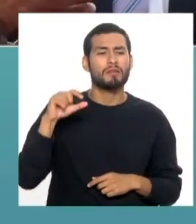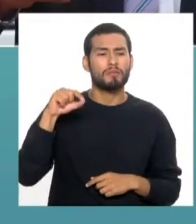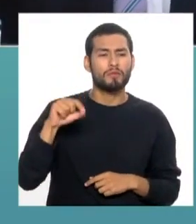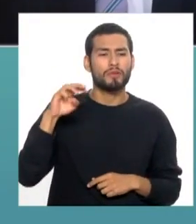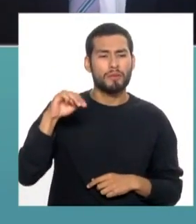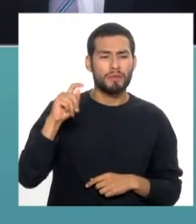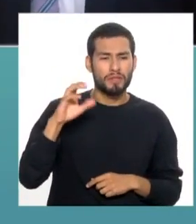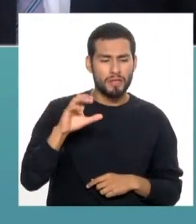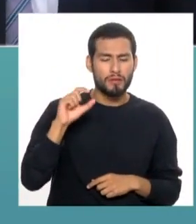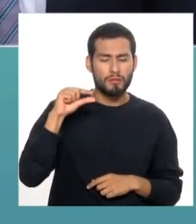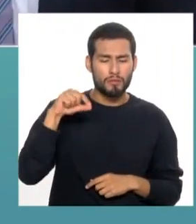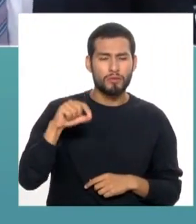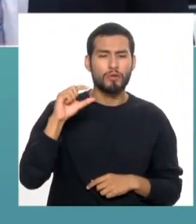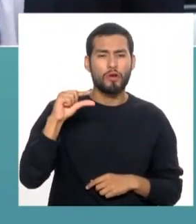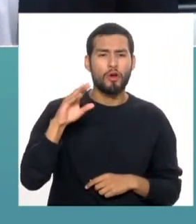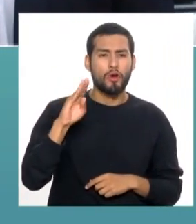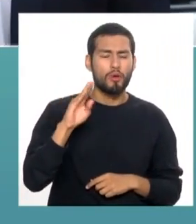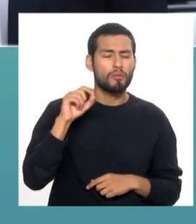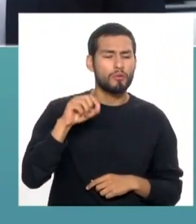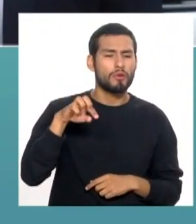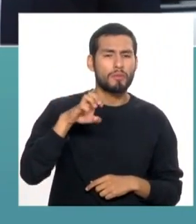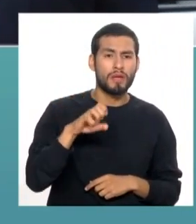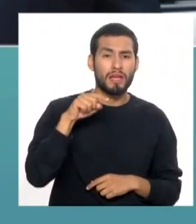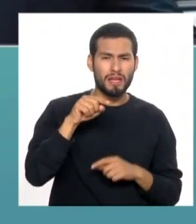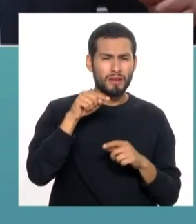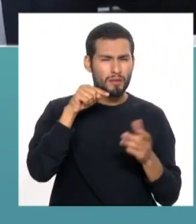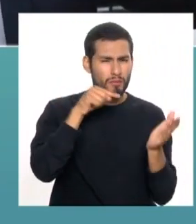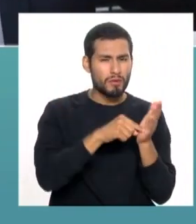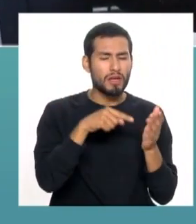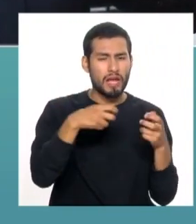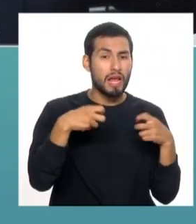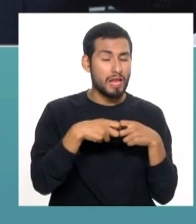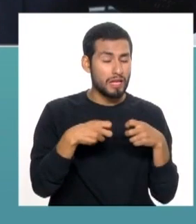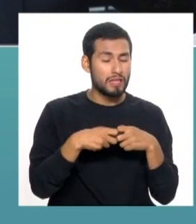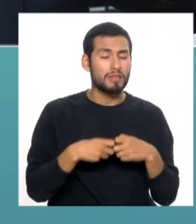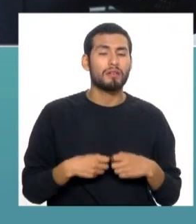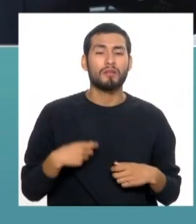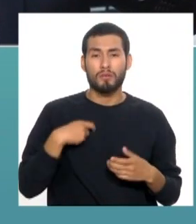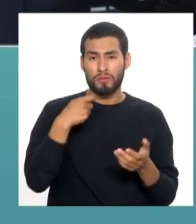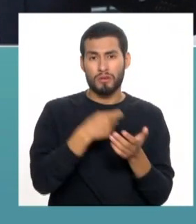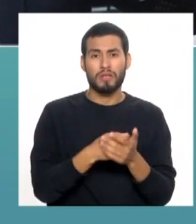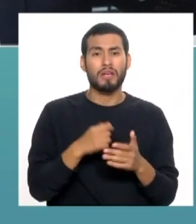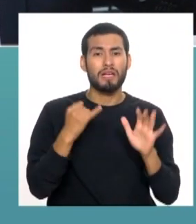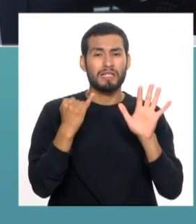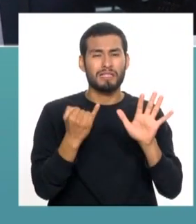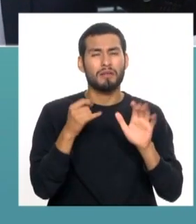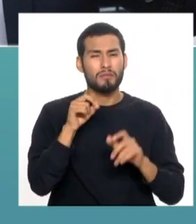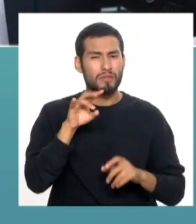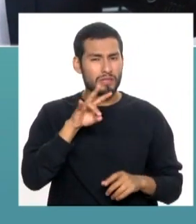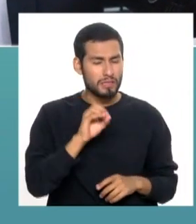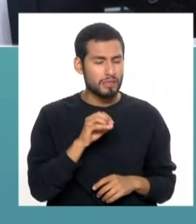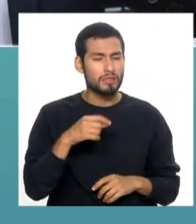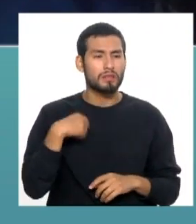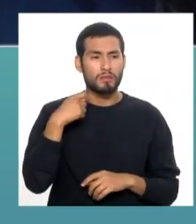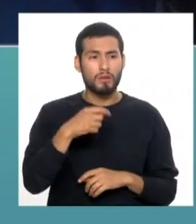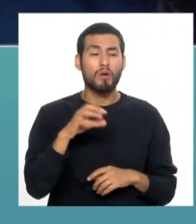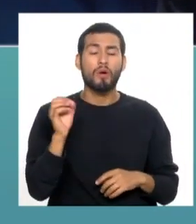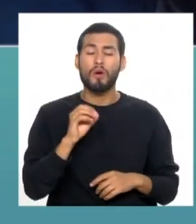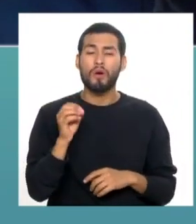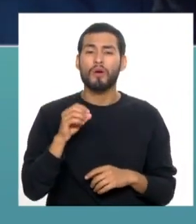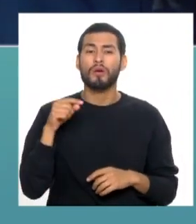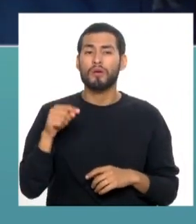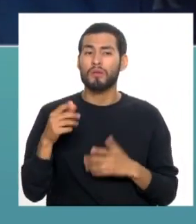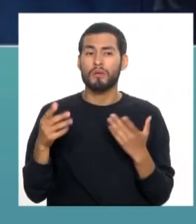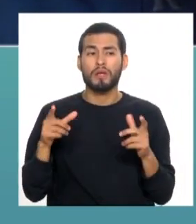licencias.mtc.gob.pe, y cojo la opción de licencia de conducir electrónica. Pago los 6 soles 70, lo puedo hacer ahí o a través en línea,